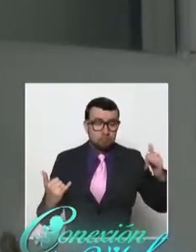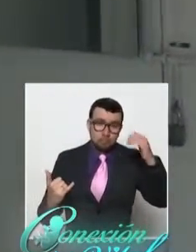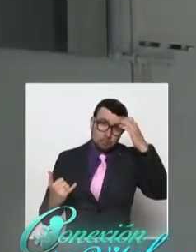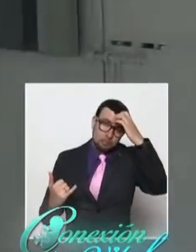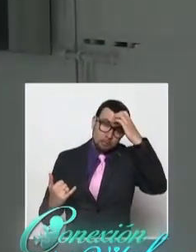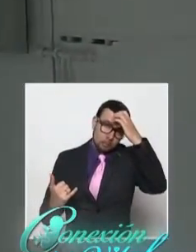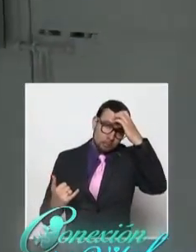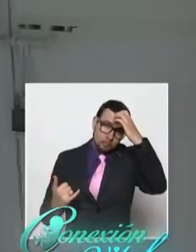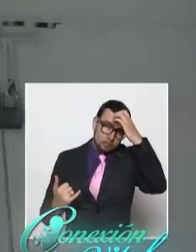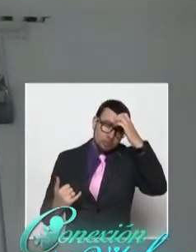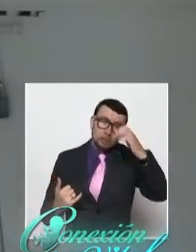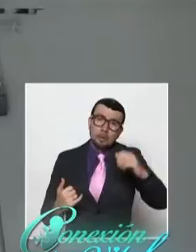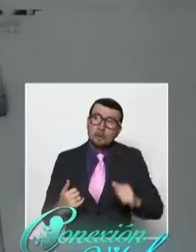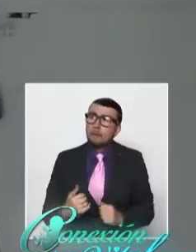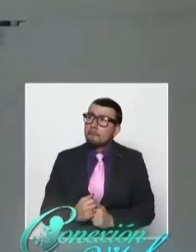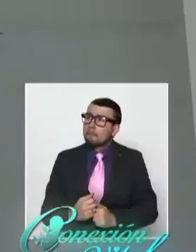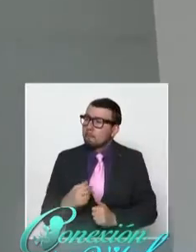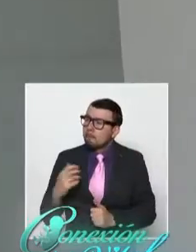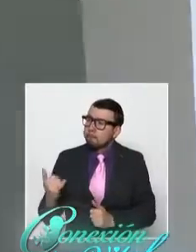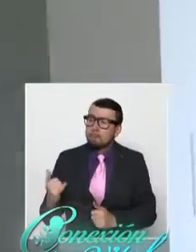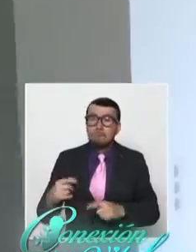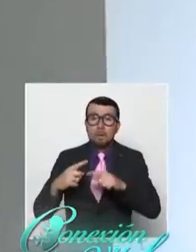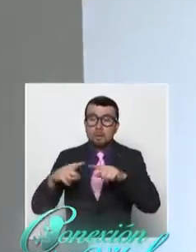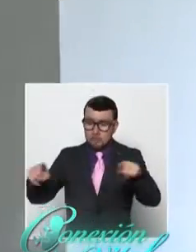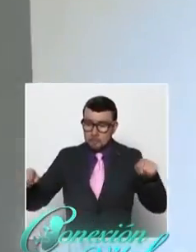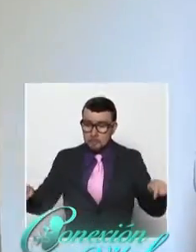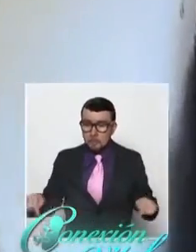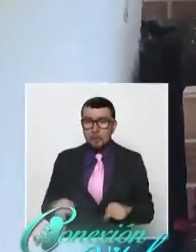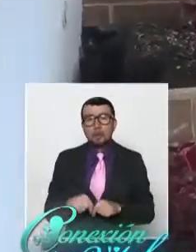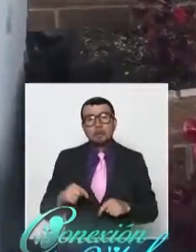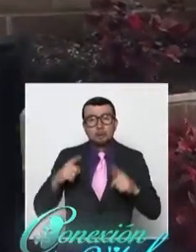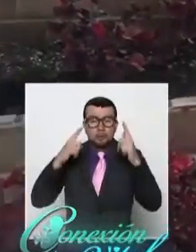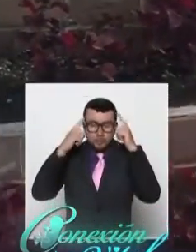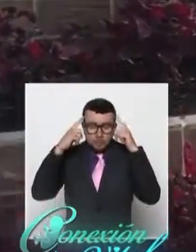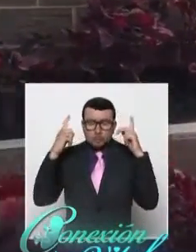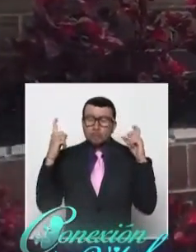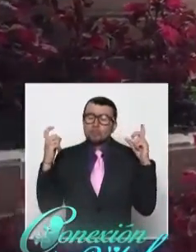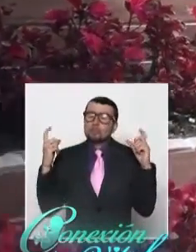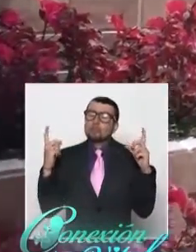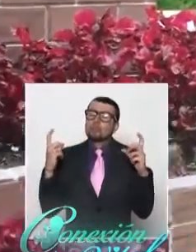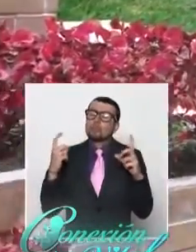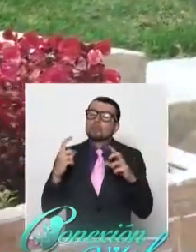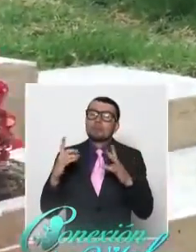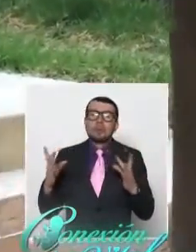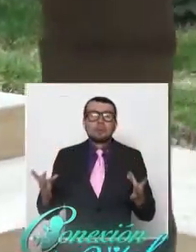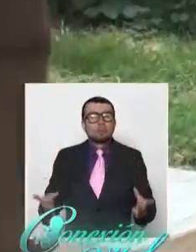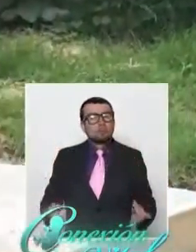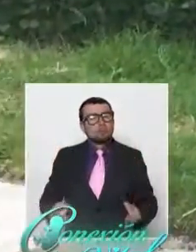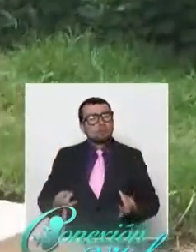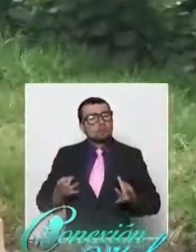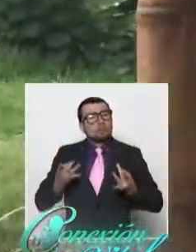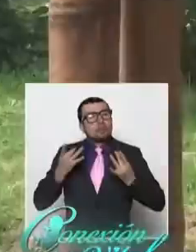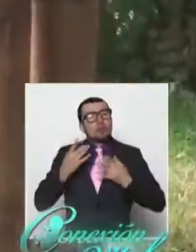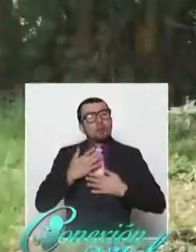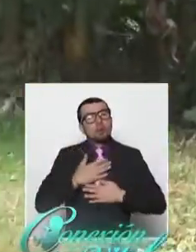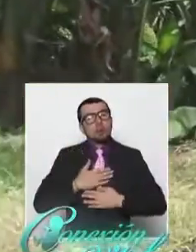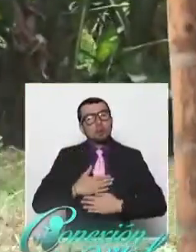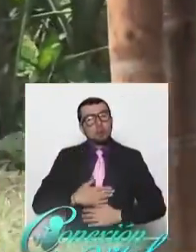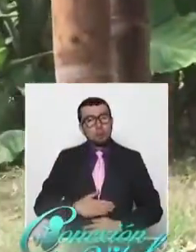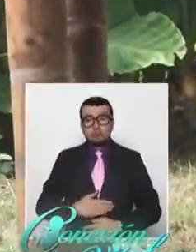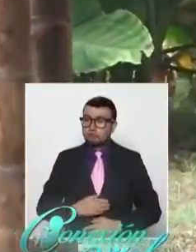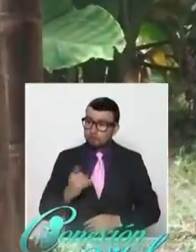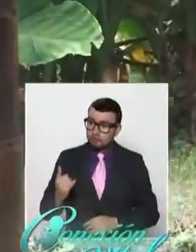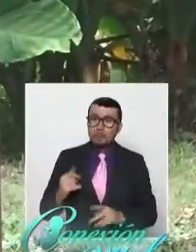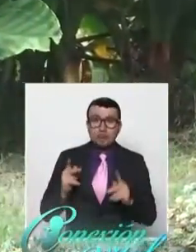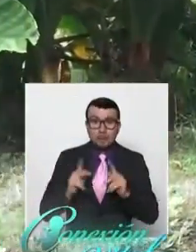este espacio una sala de meditación, una sala de relajación donde las personas se hacen